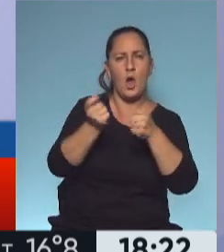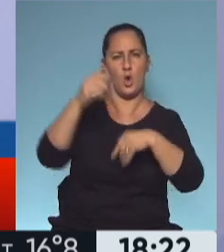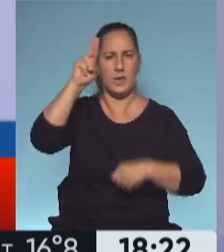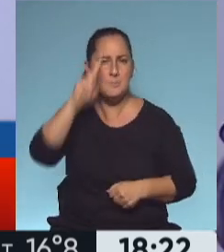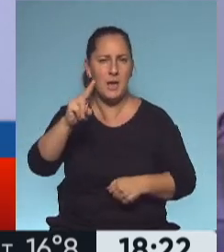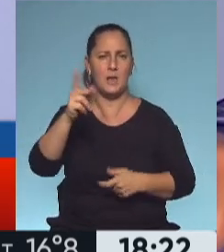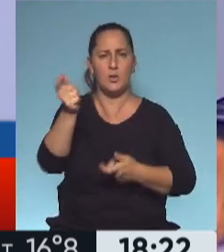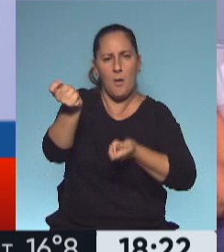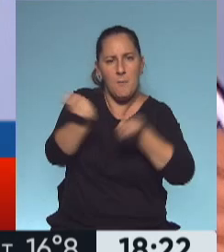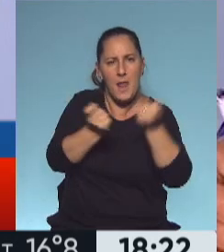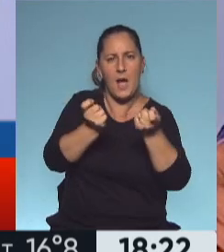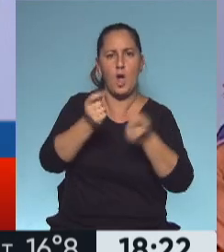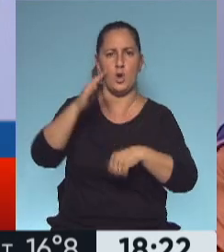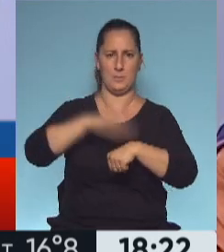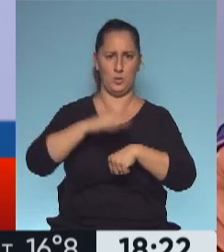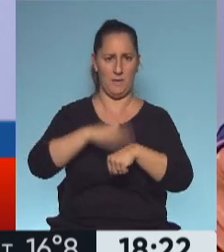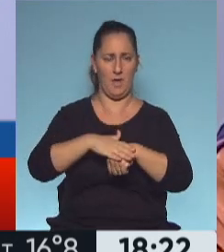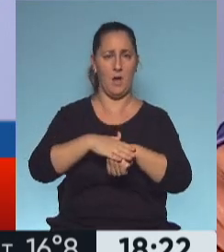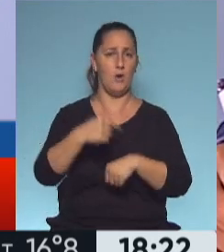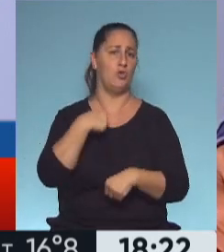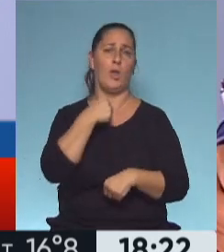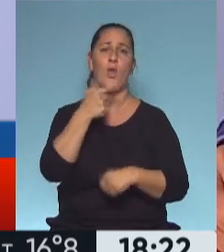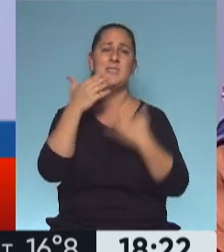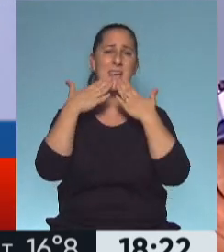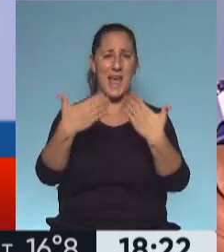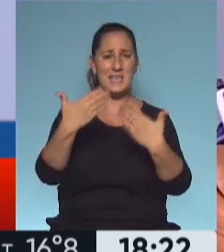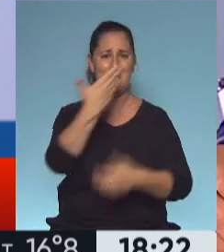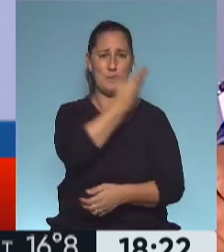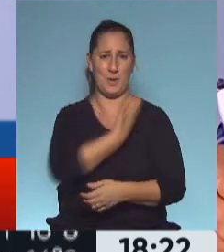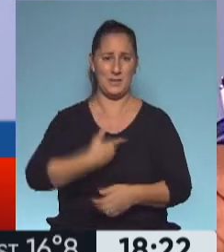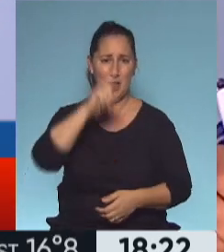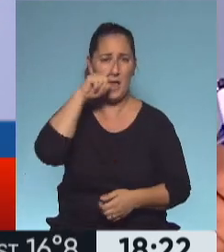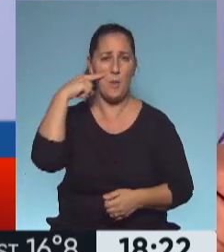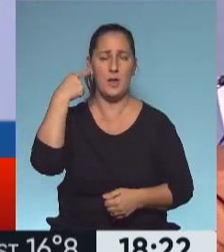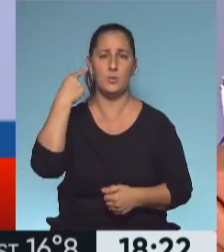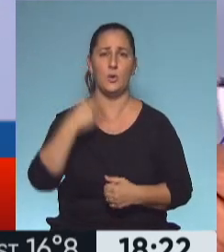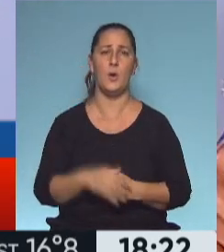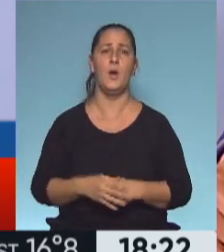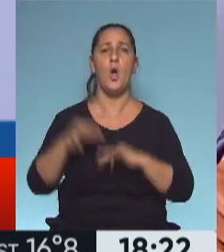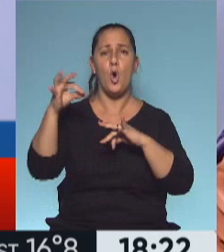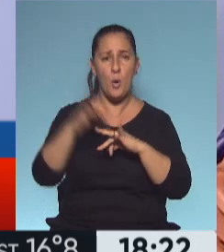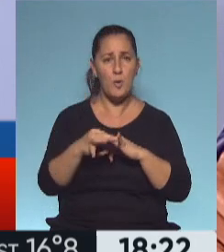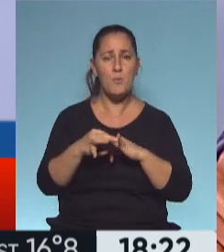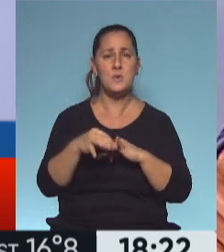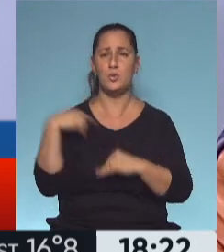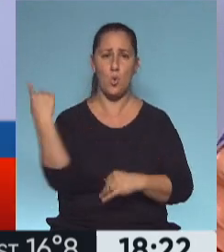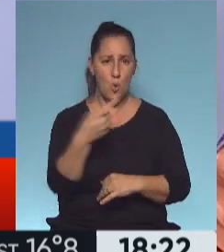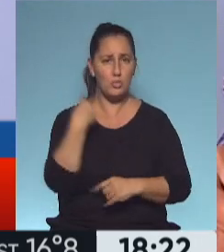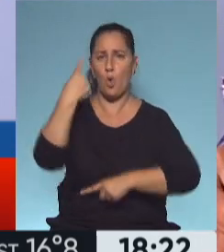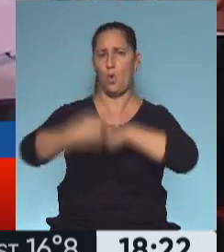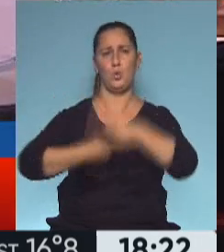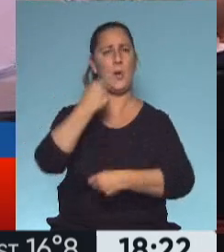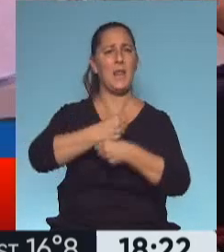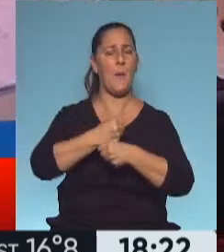responsabilidad. Yo les agradezco nuevamente, muchas gracias, presidente, y nuestro compromiso es el de seguir trabajando